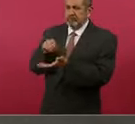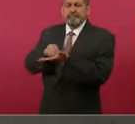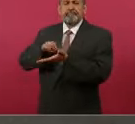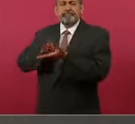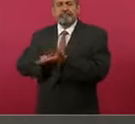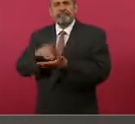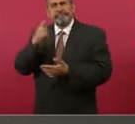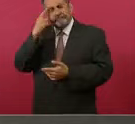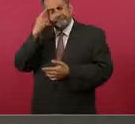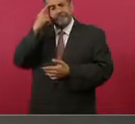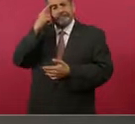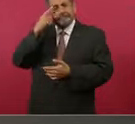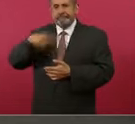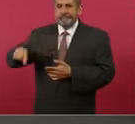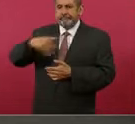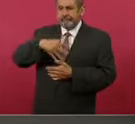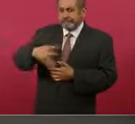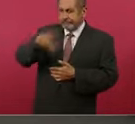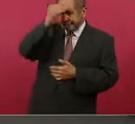De que